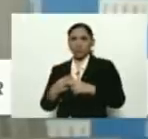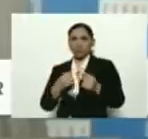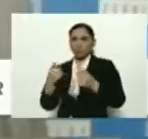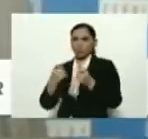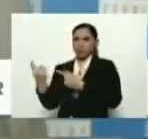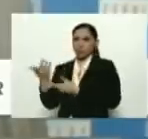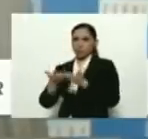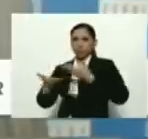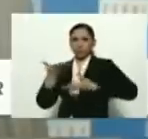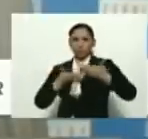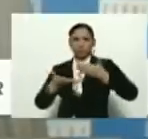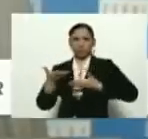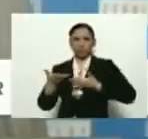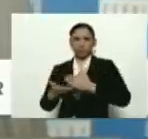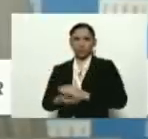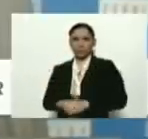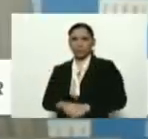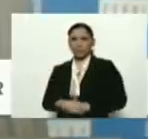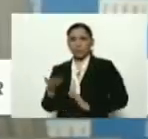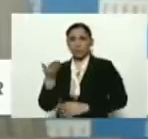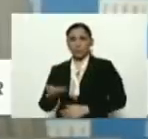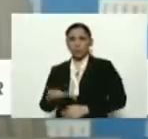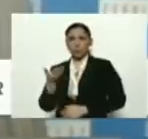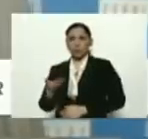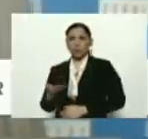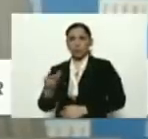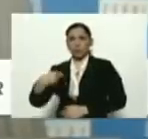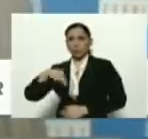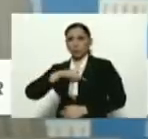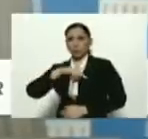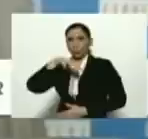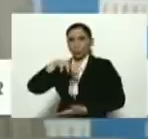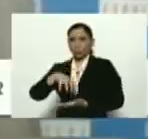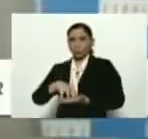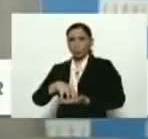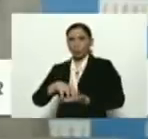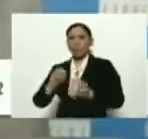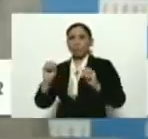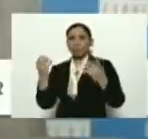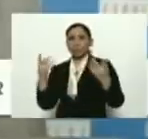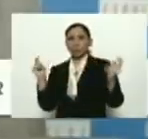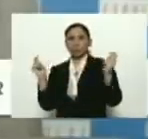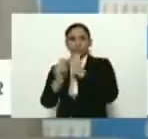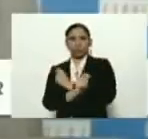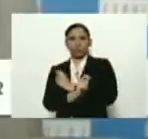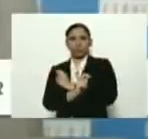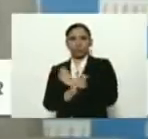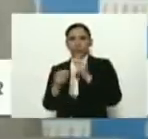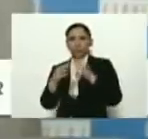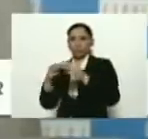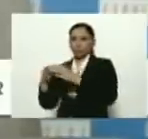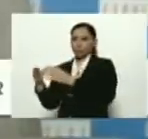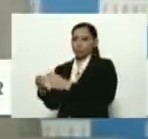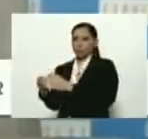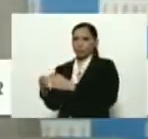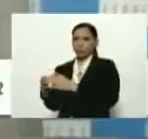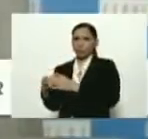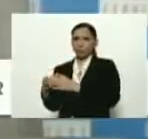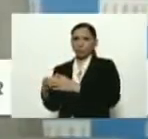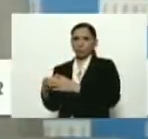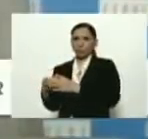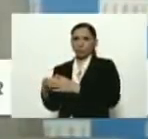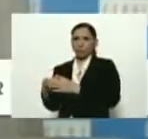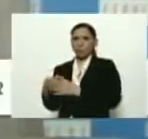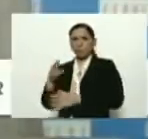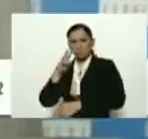y solidarias. Es fundamental que nuestra región logre esa transformación estructural anhelada, que dé